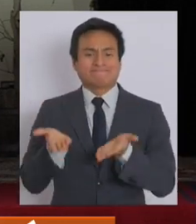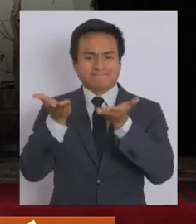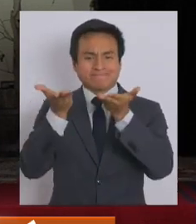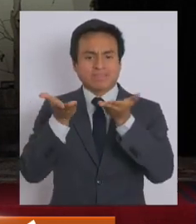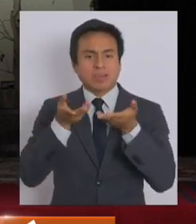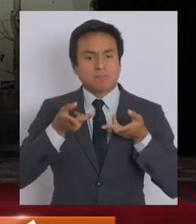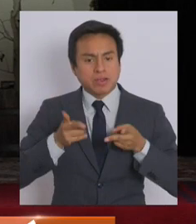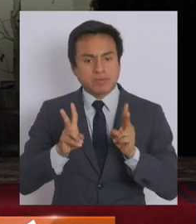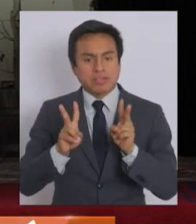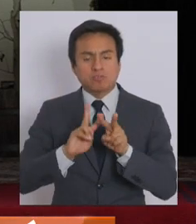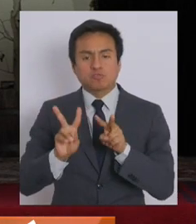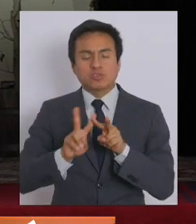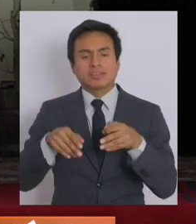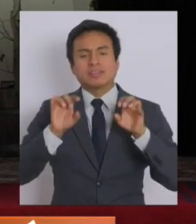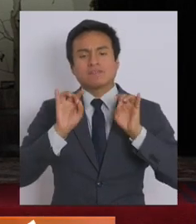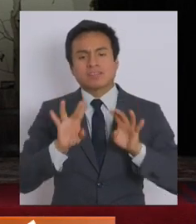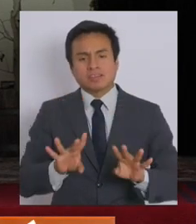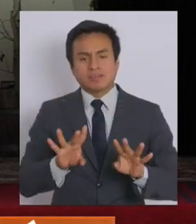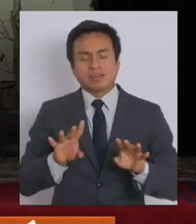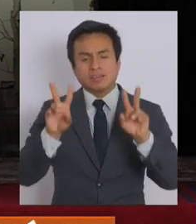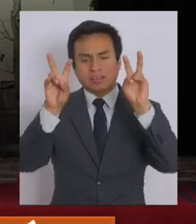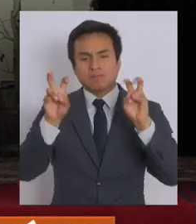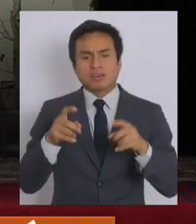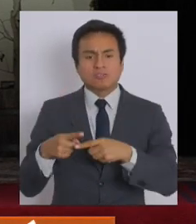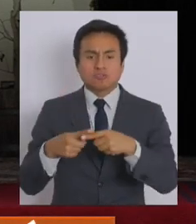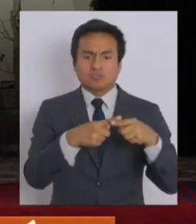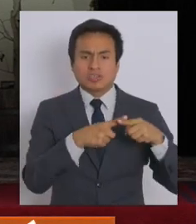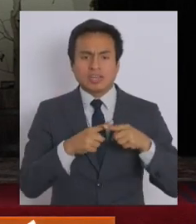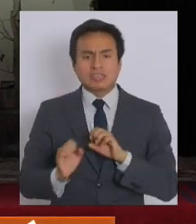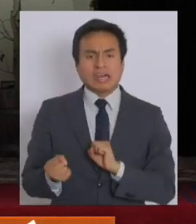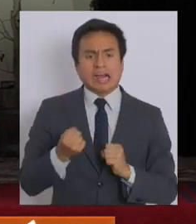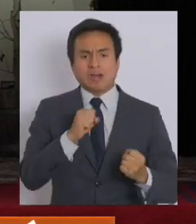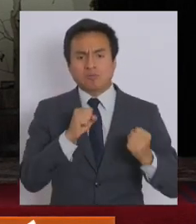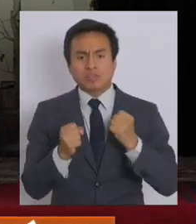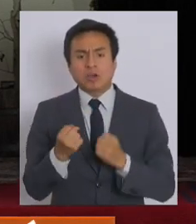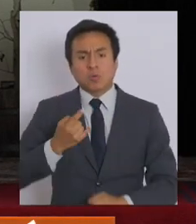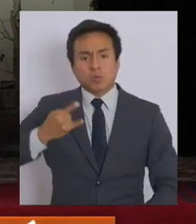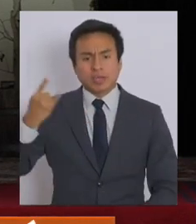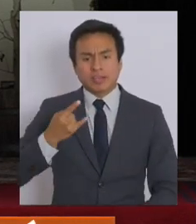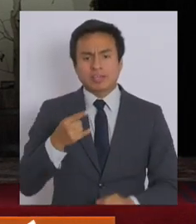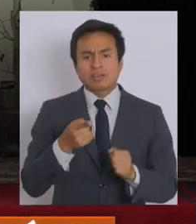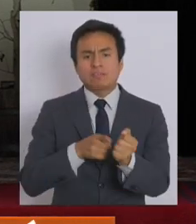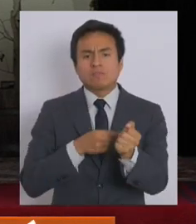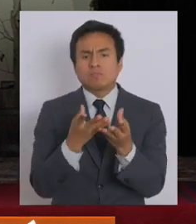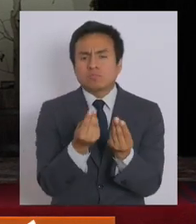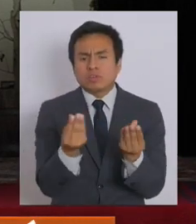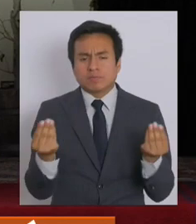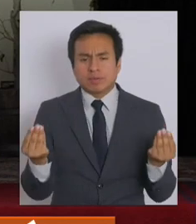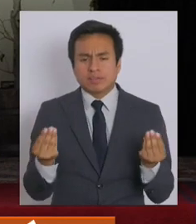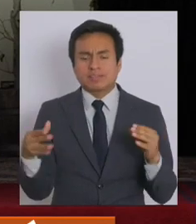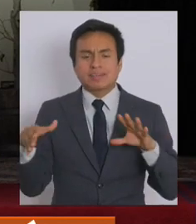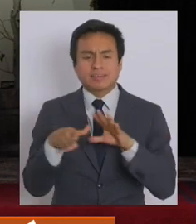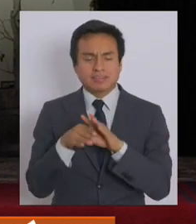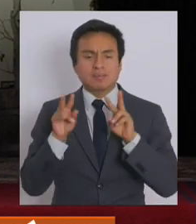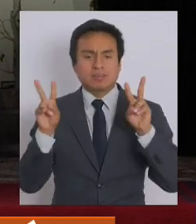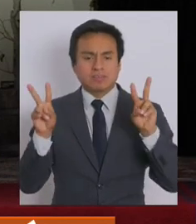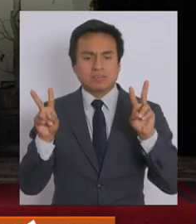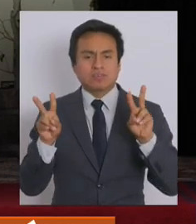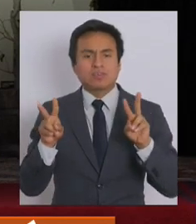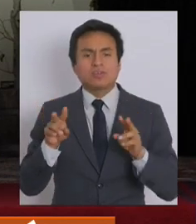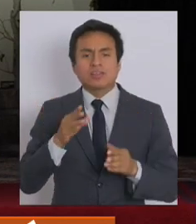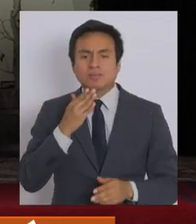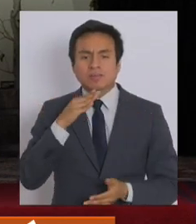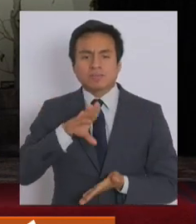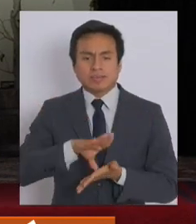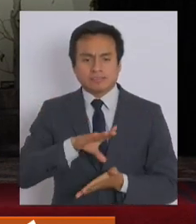permitir soluciones definitivas a los temas sociales que angustian y urgen a tantas familias en la Alianza del Pacífico y también en